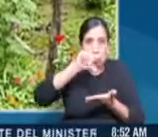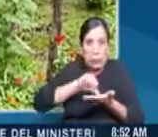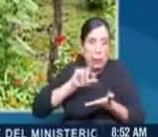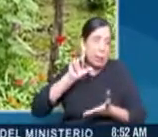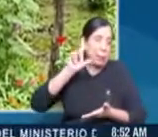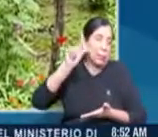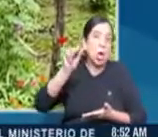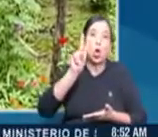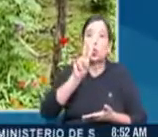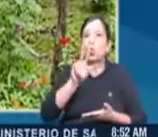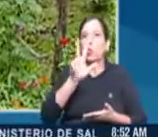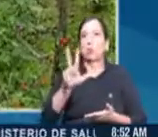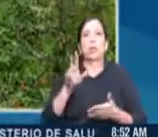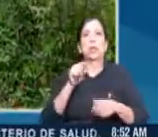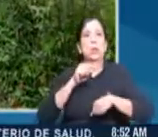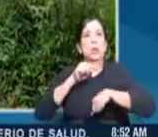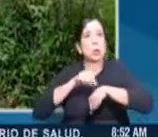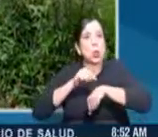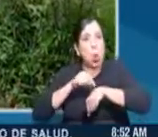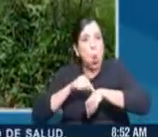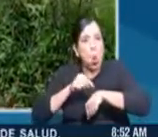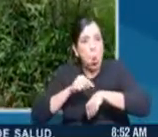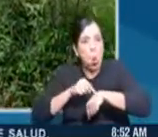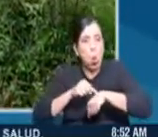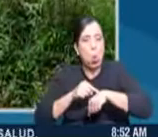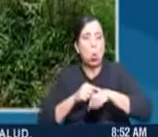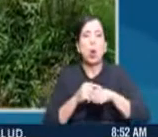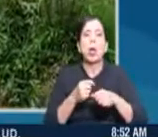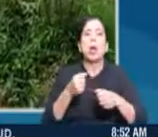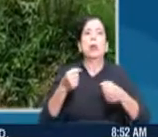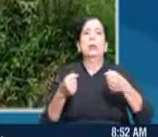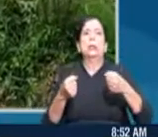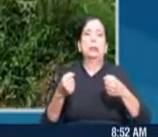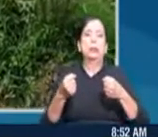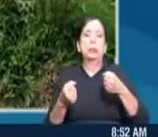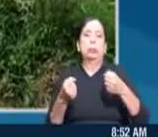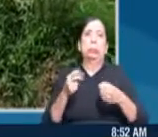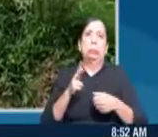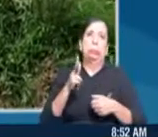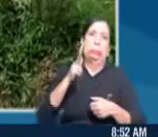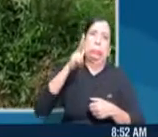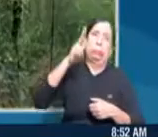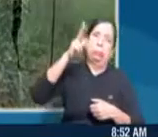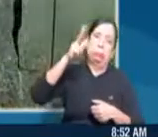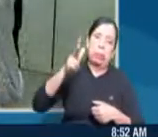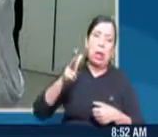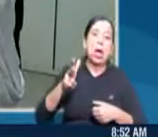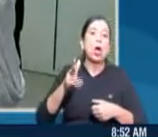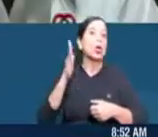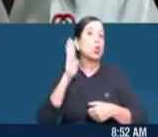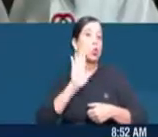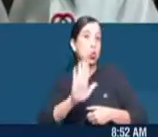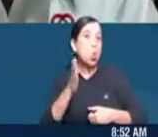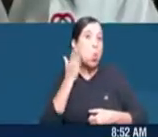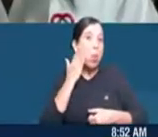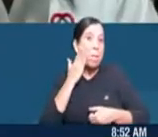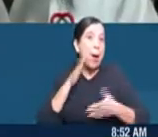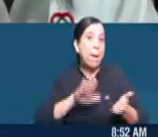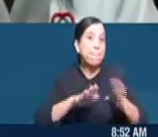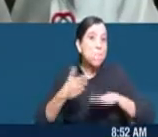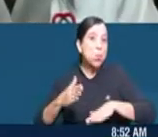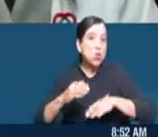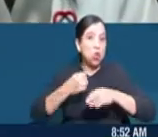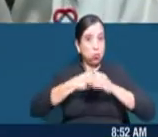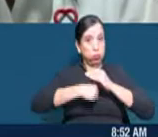menos 2-3 horas en carro 4x4. Es un bebé que su madre murió en el momento del parto, un parto en casa. El bebé pudo ser sacado